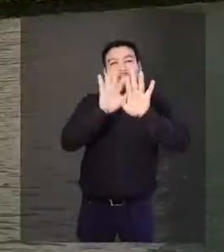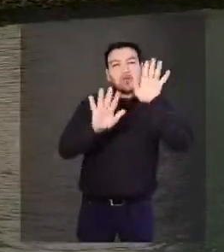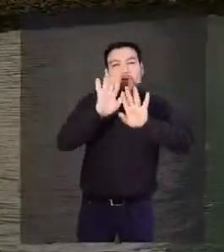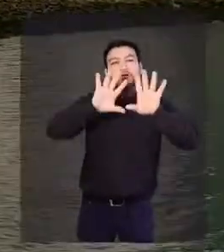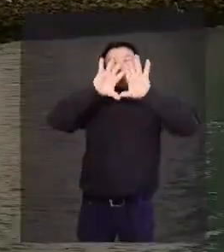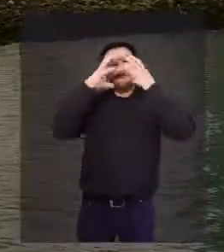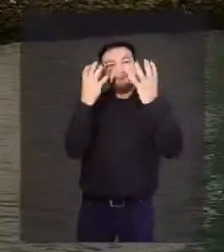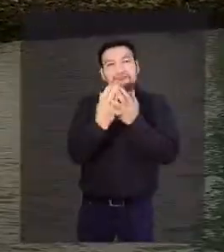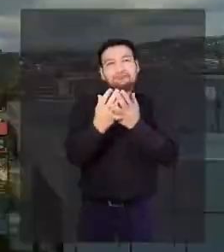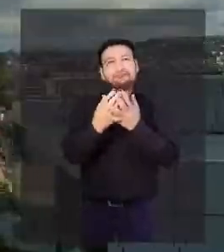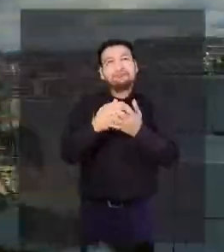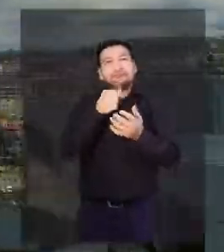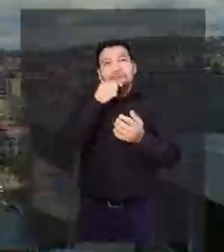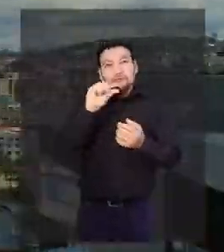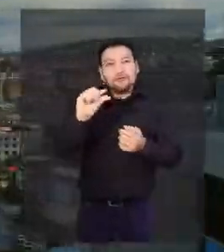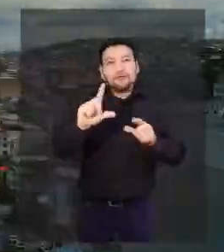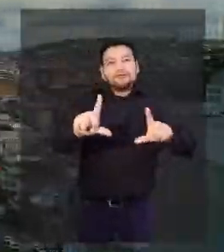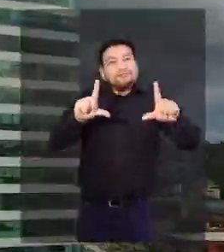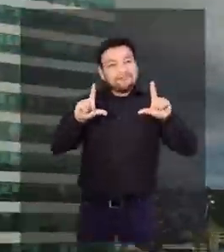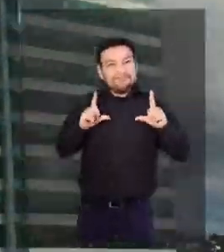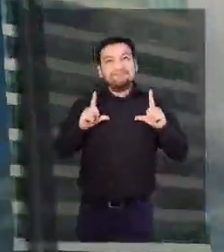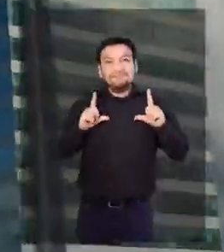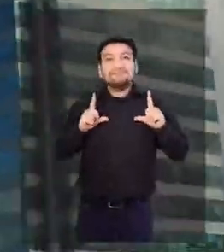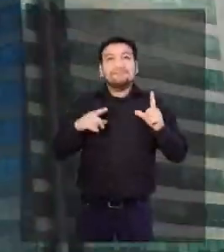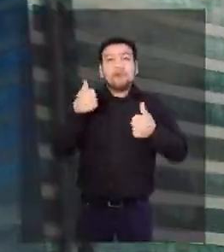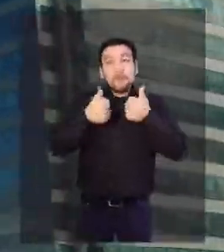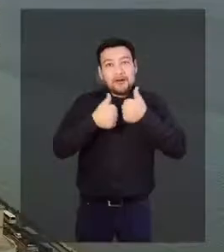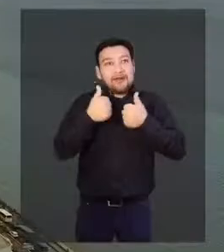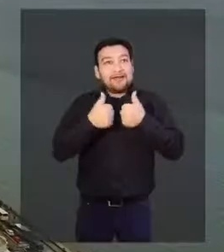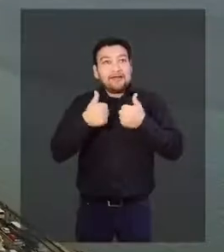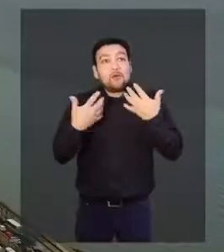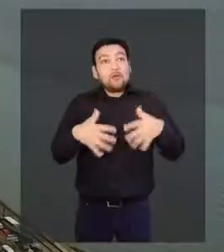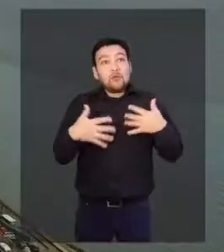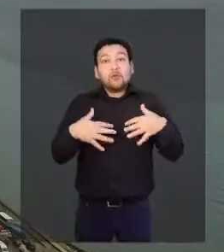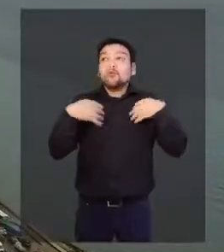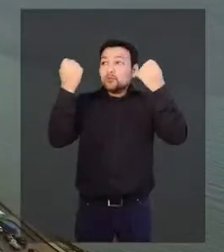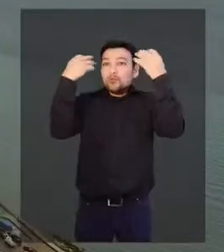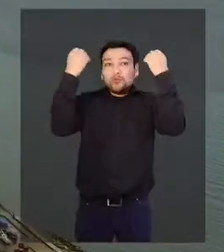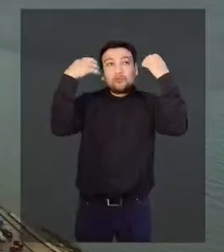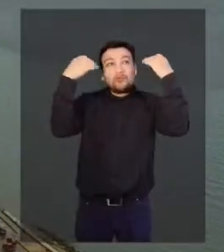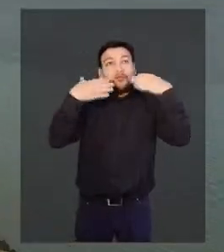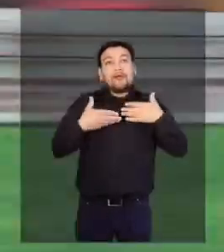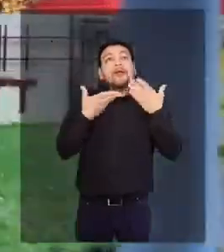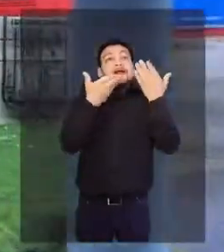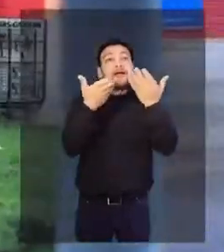región de los lagos ha generado una creciente necesidad de profesionales en la zona.